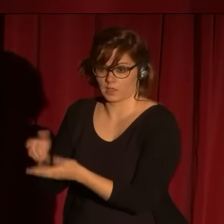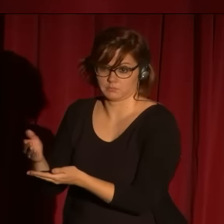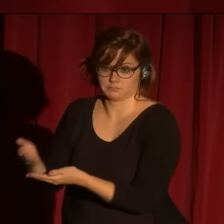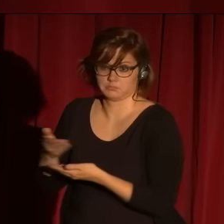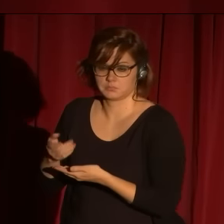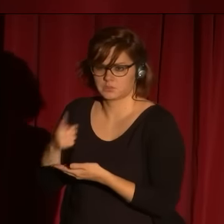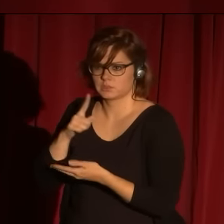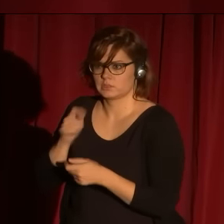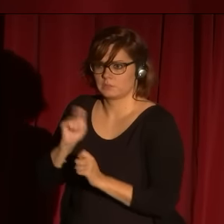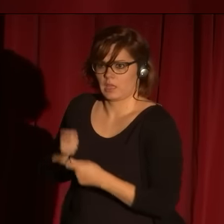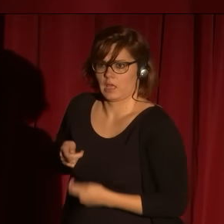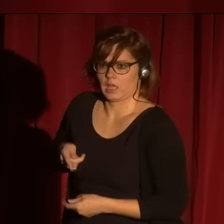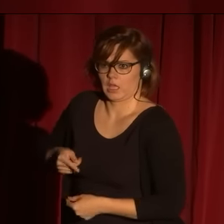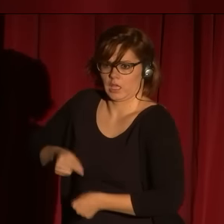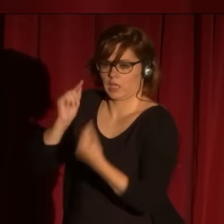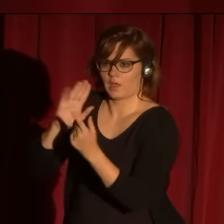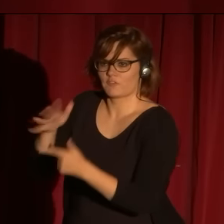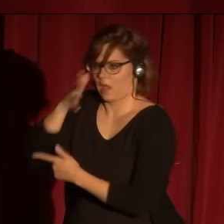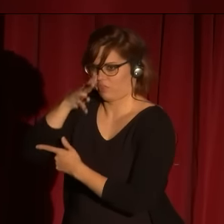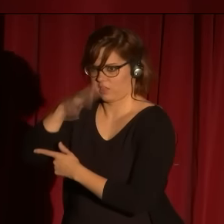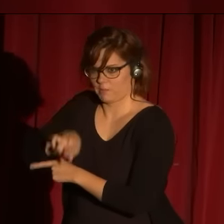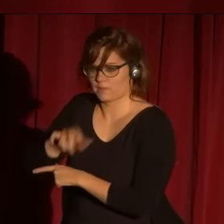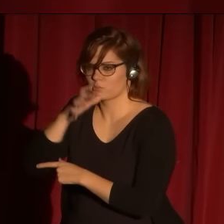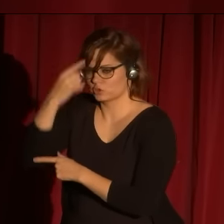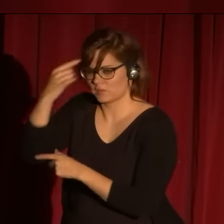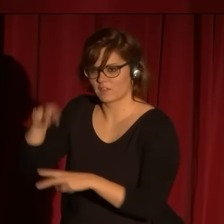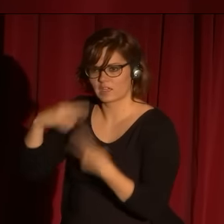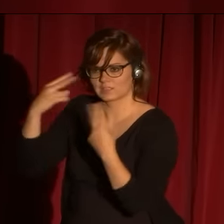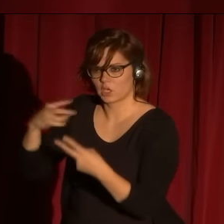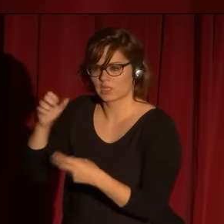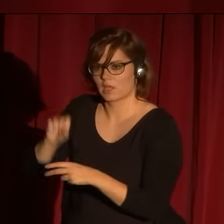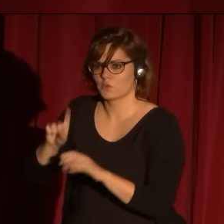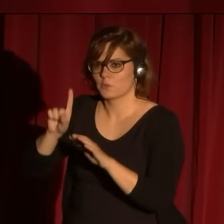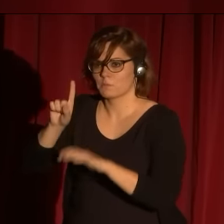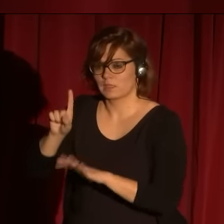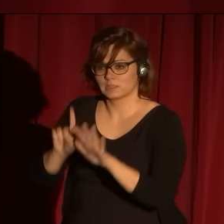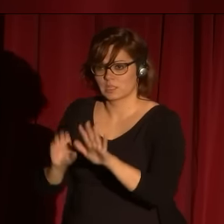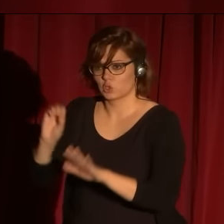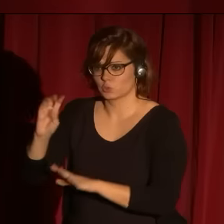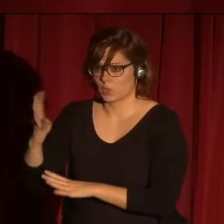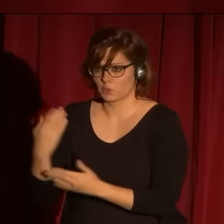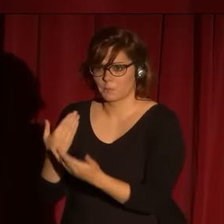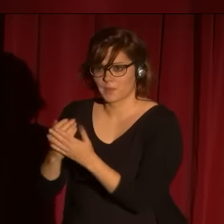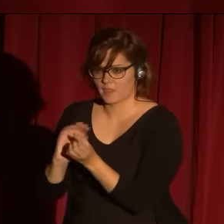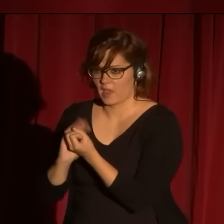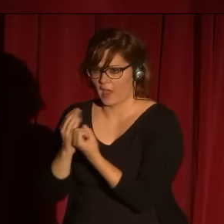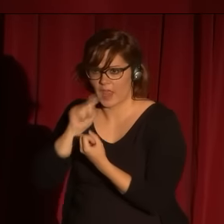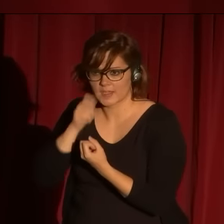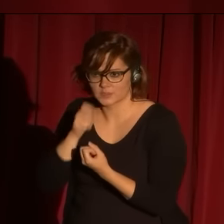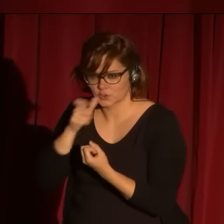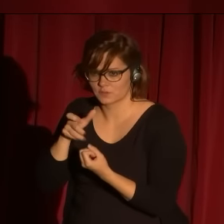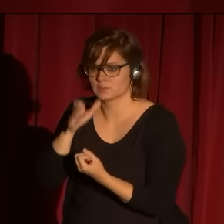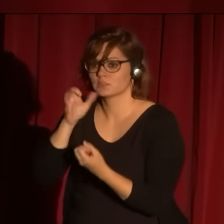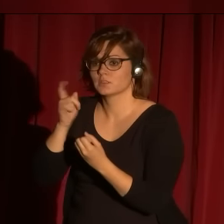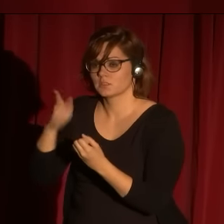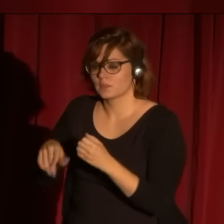empieza una pelea y le demandan por ello y por eso sabemos que había pedido en un restaurante en 1604 unas alcachofas y sabemos también que el obispo